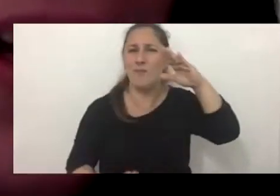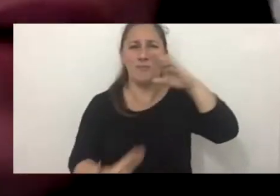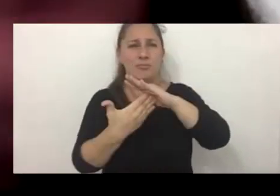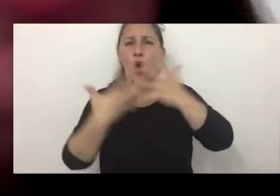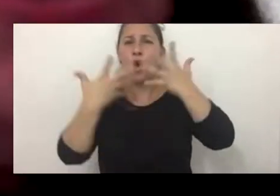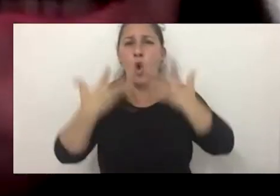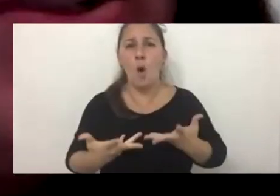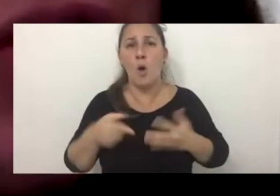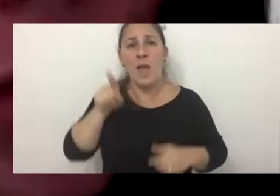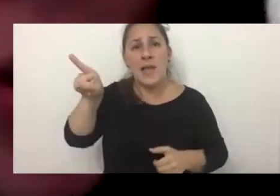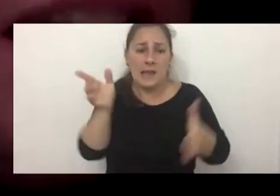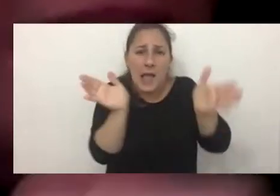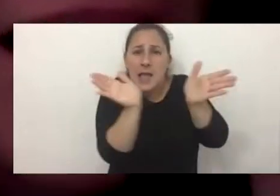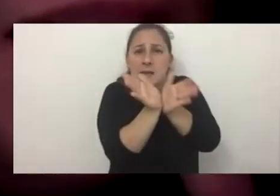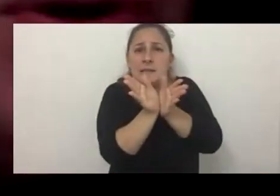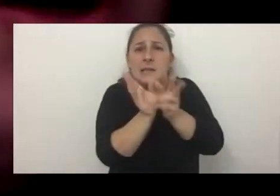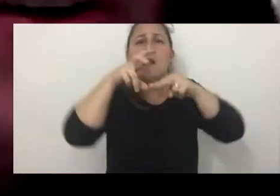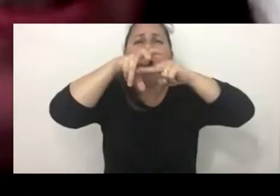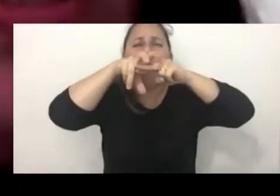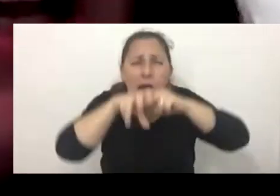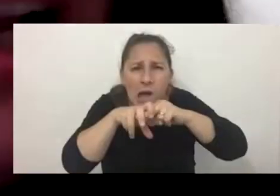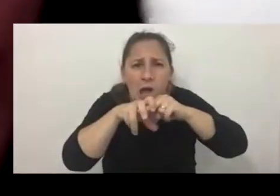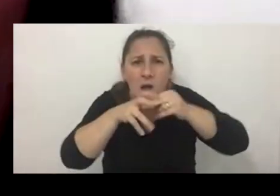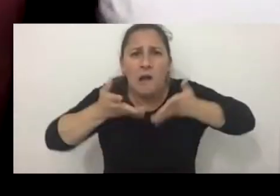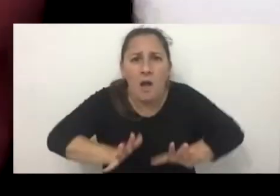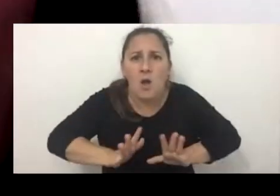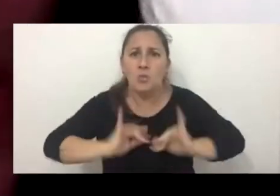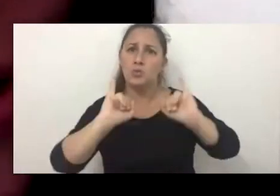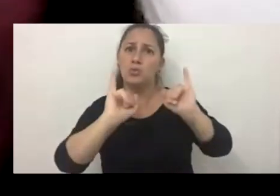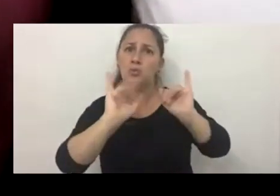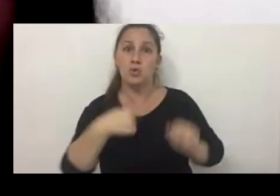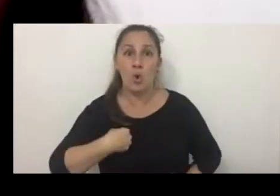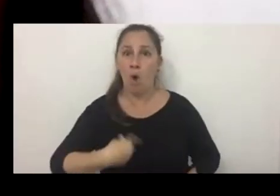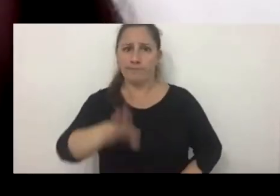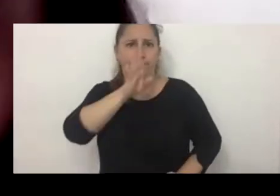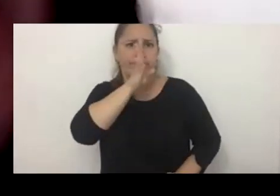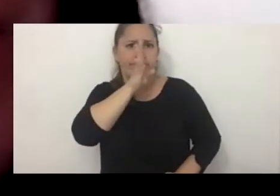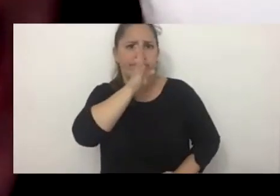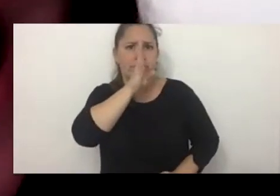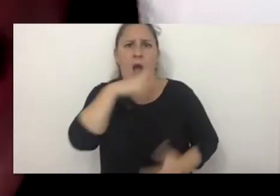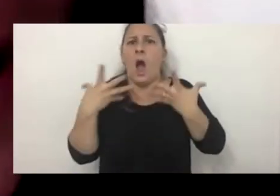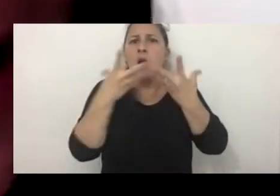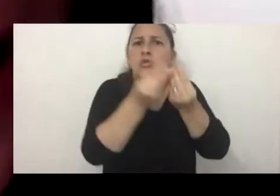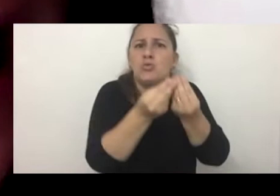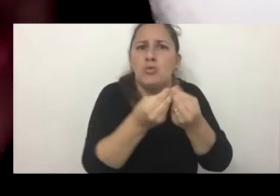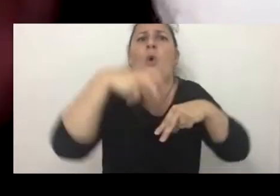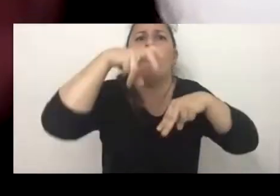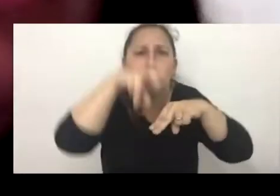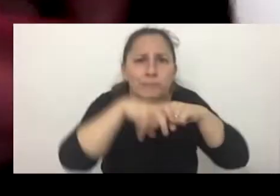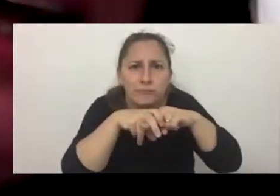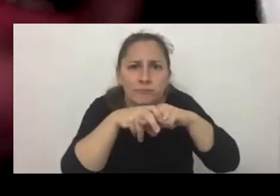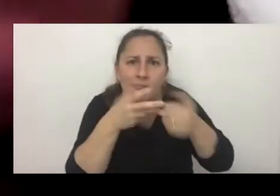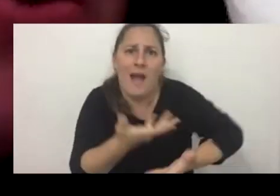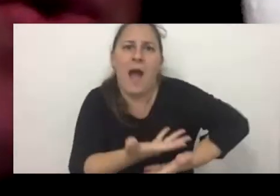que mencionaba Virgi, de lo importante de que esa mujer esté confiada, tranquila,